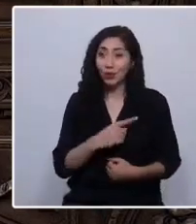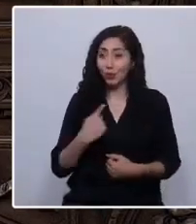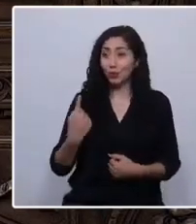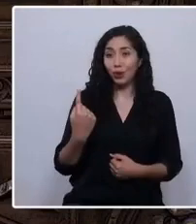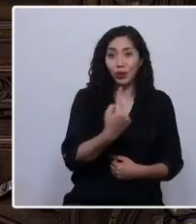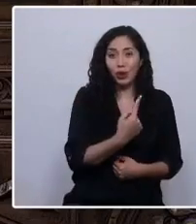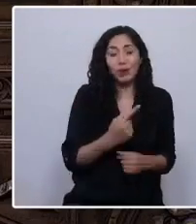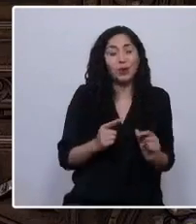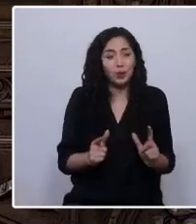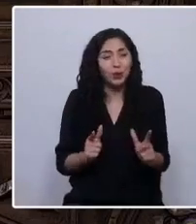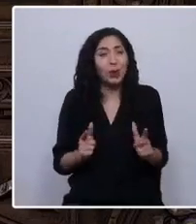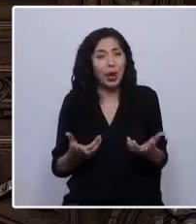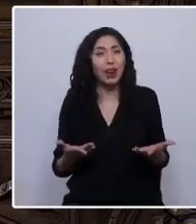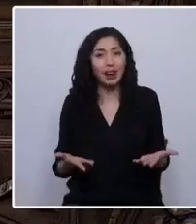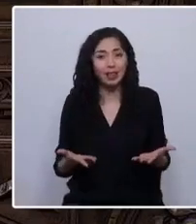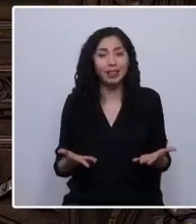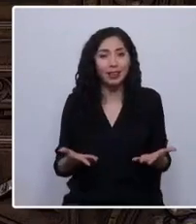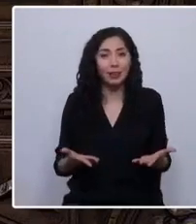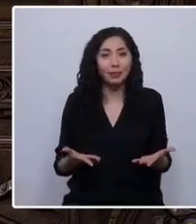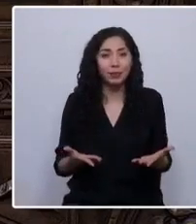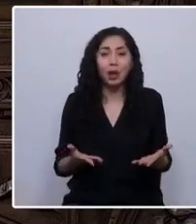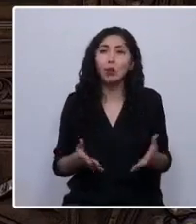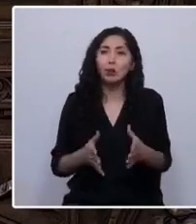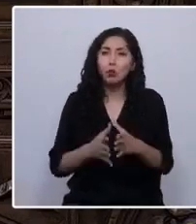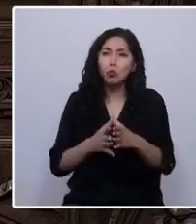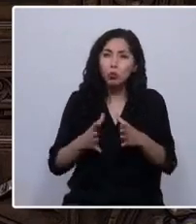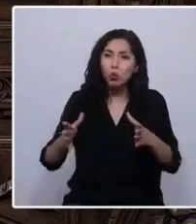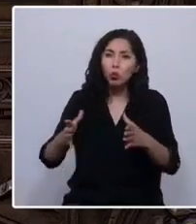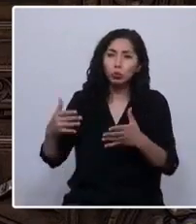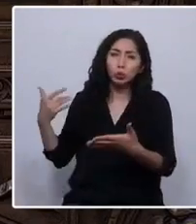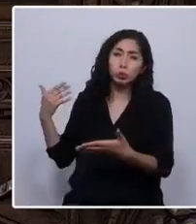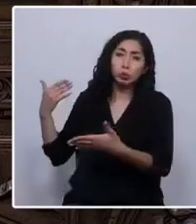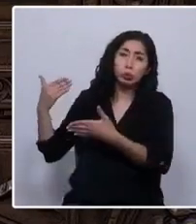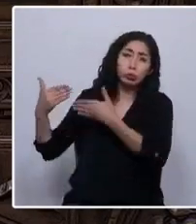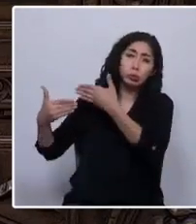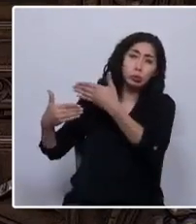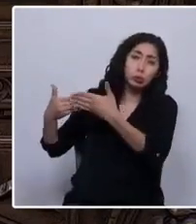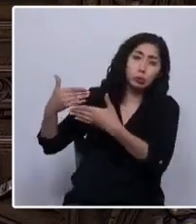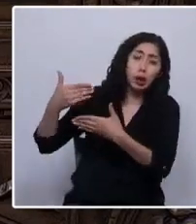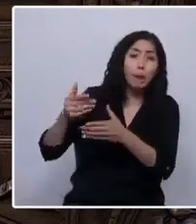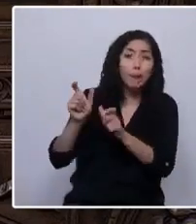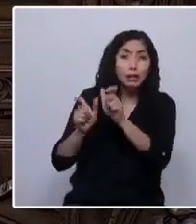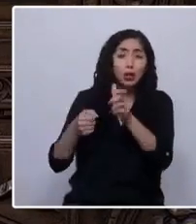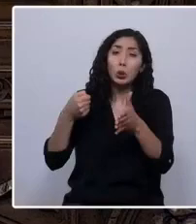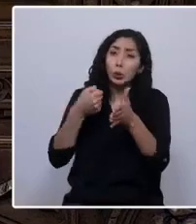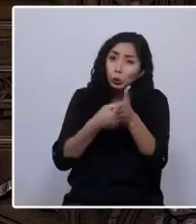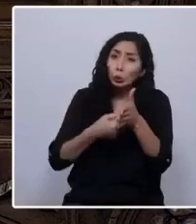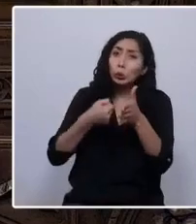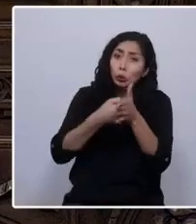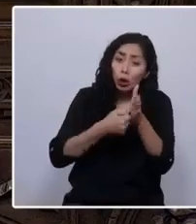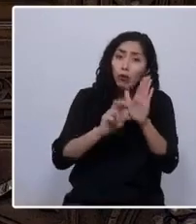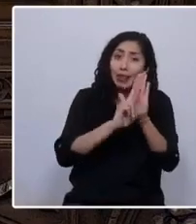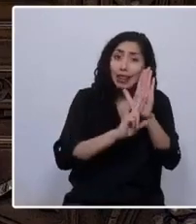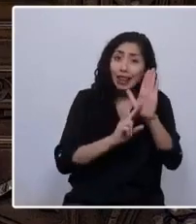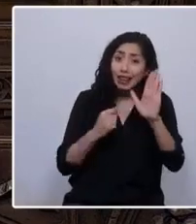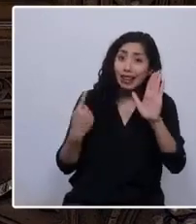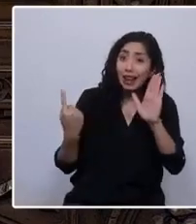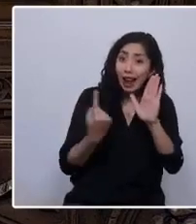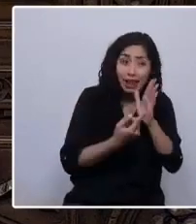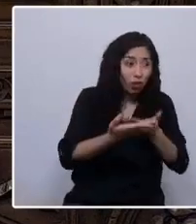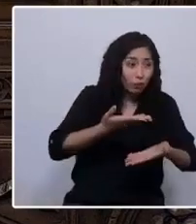afortunados. Durante generaciones, muchos han luchado por cambiar las reglas generales de nuestra